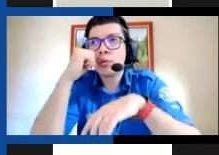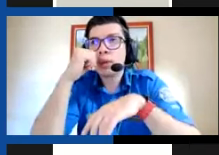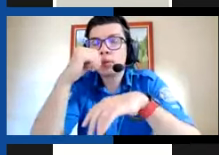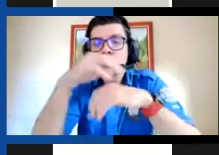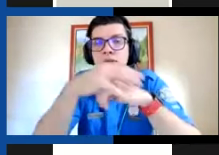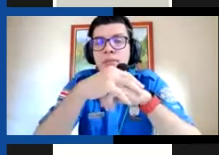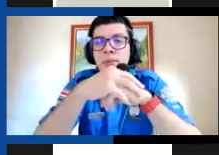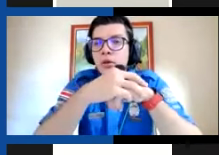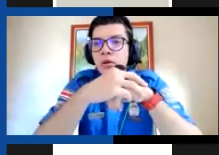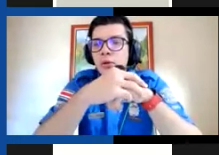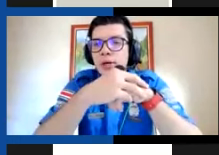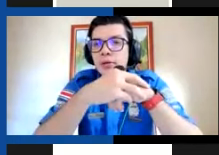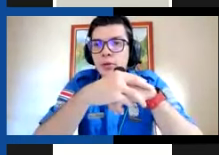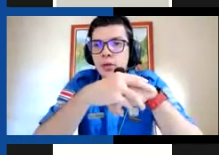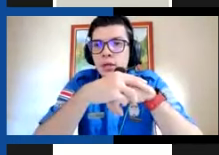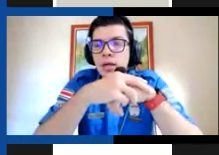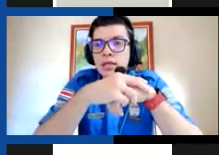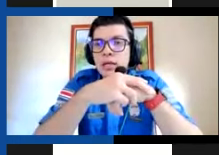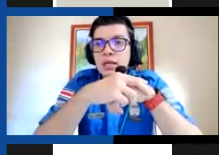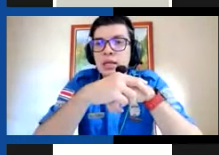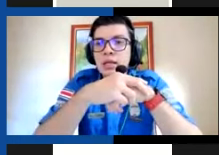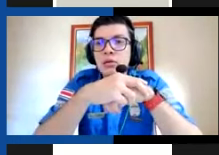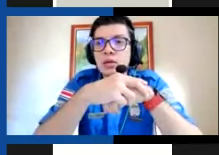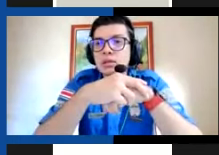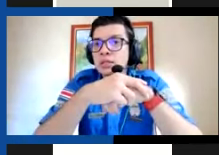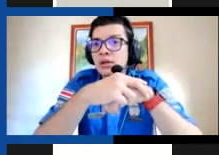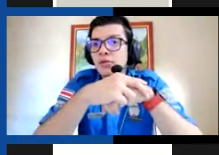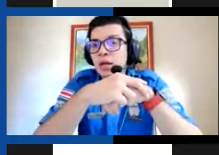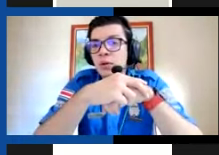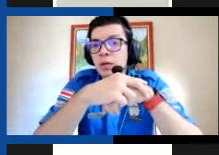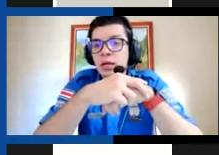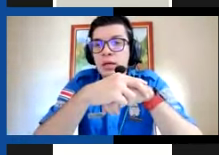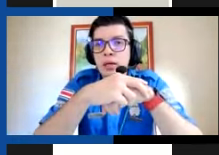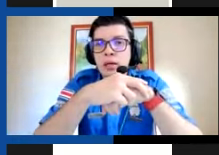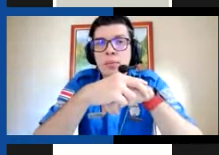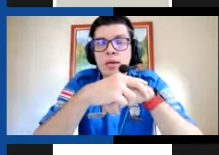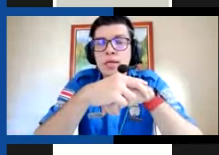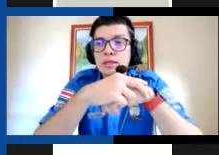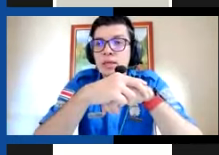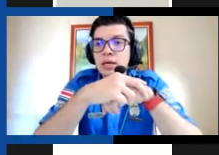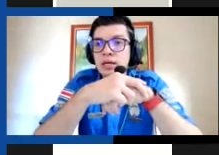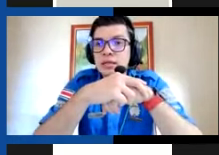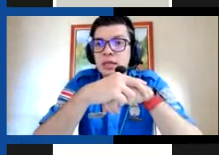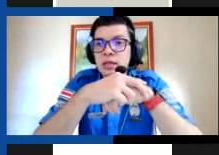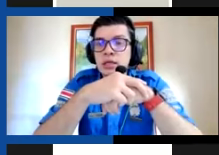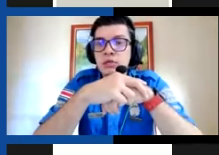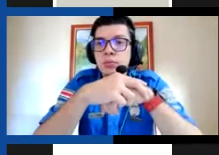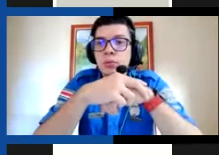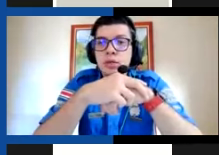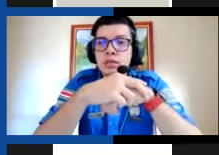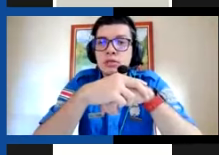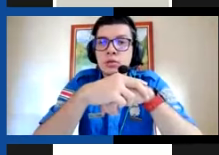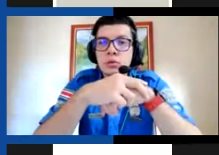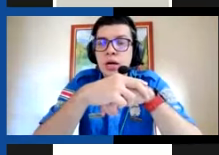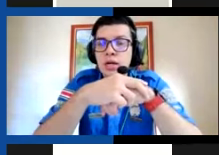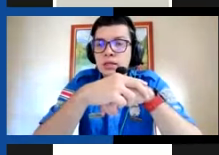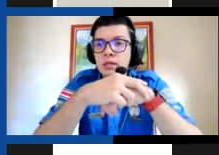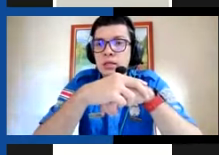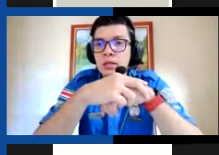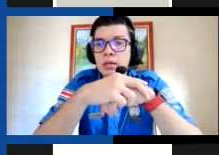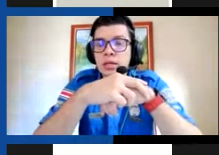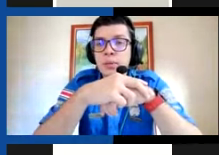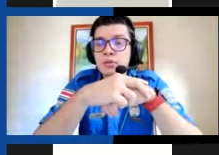como mínimo, si mal no recuerdo, tiene que tener una resistencia al fuego en paredes externas, soportes